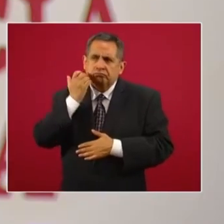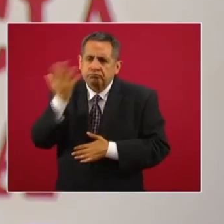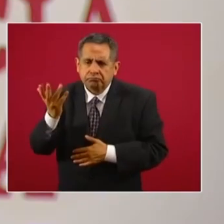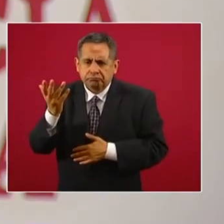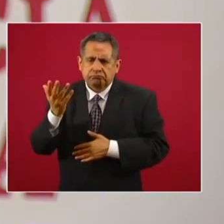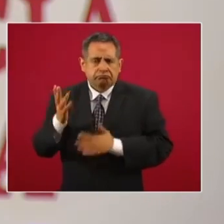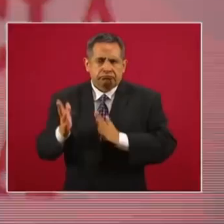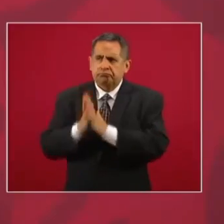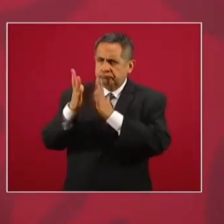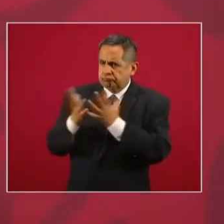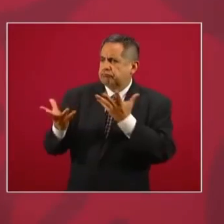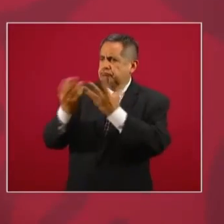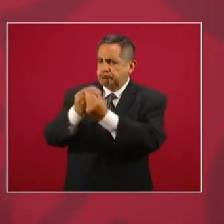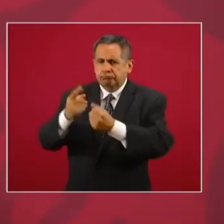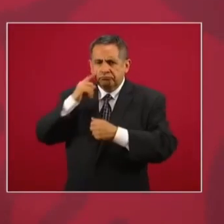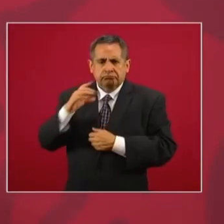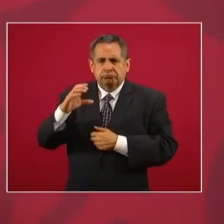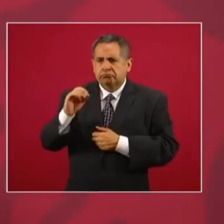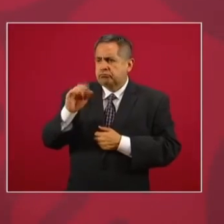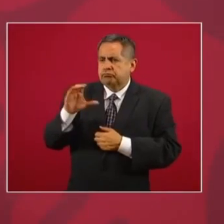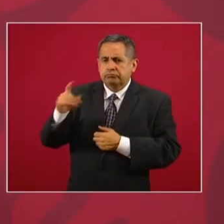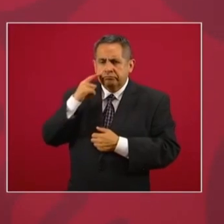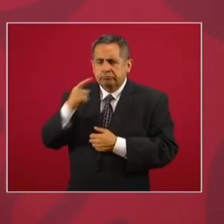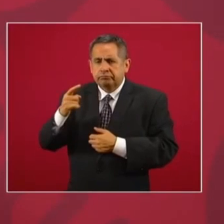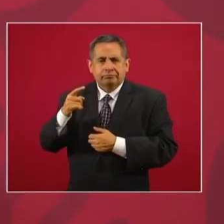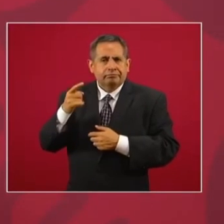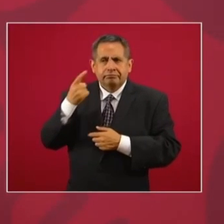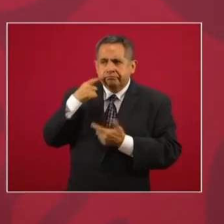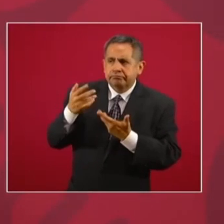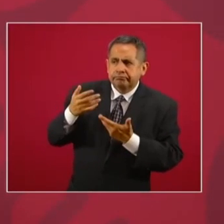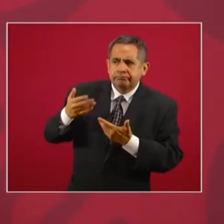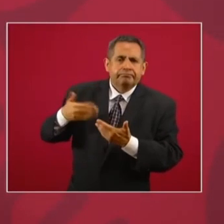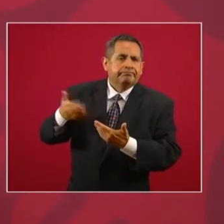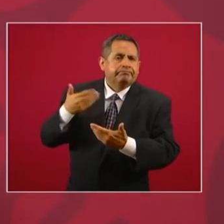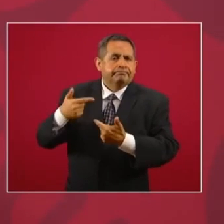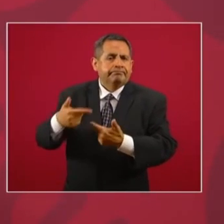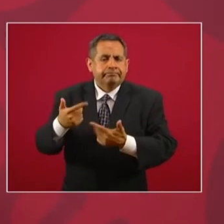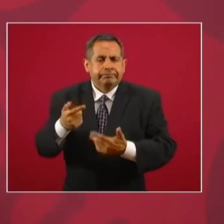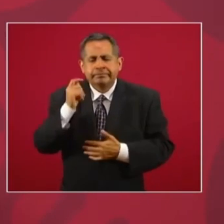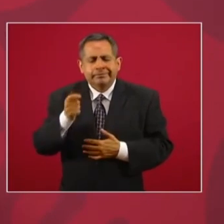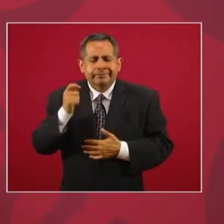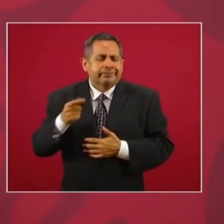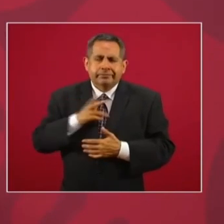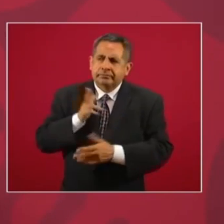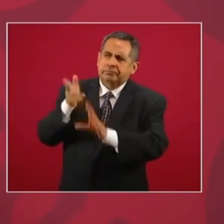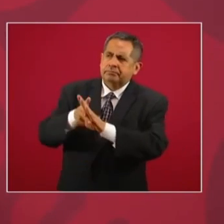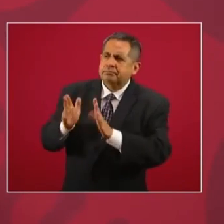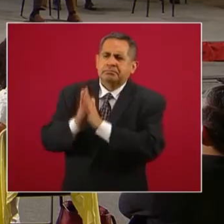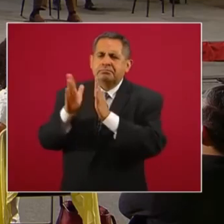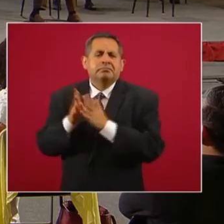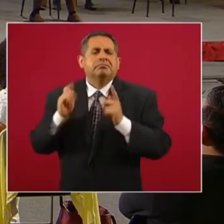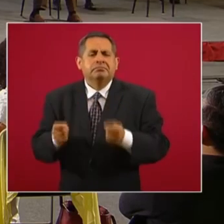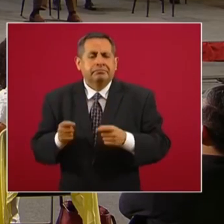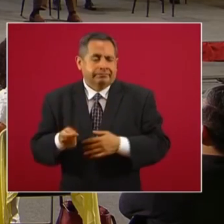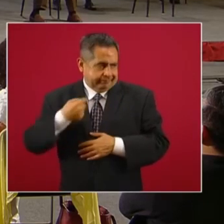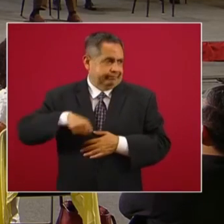de participar en el mecanismo COVAX Facility. Esto significa la expresión